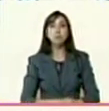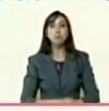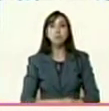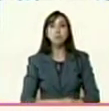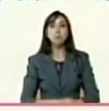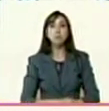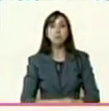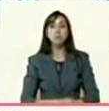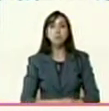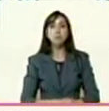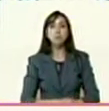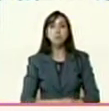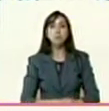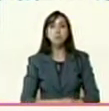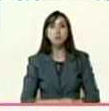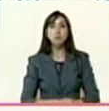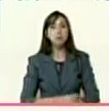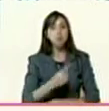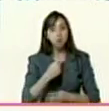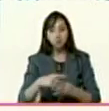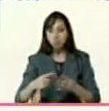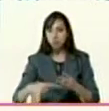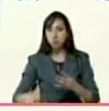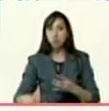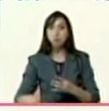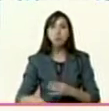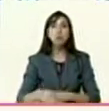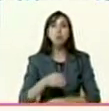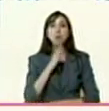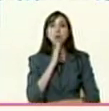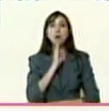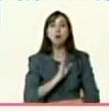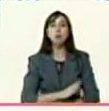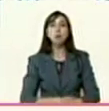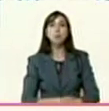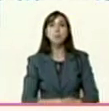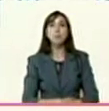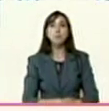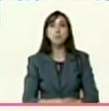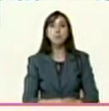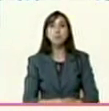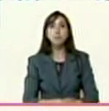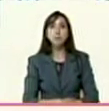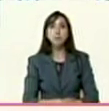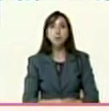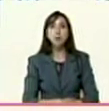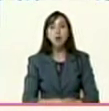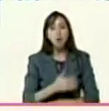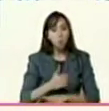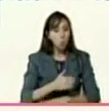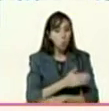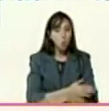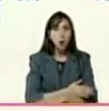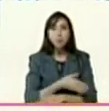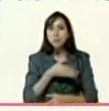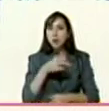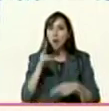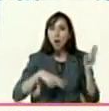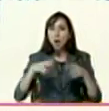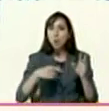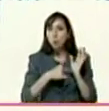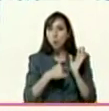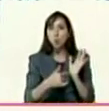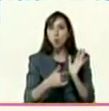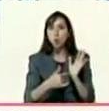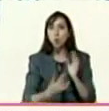instrumento financiero. En el marco de lo antes expuesto, es importante informar